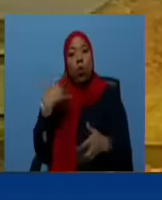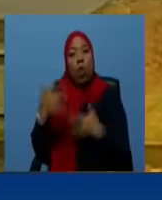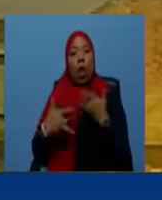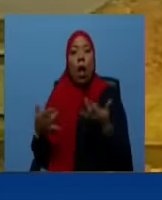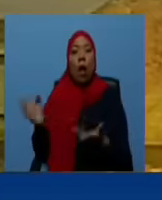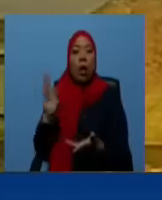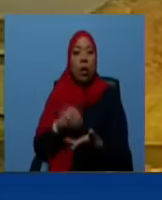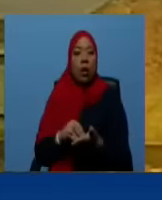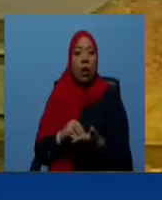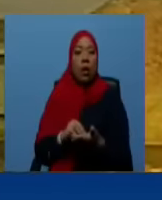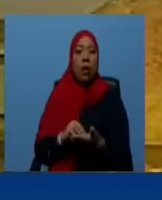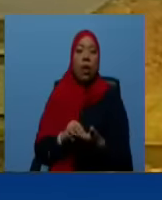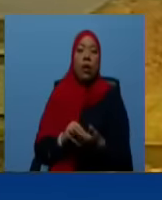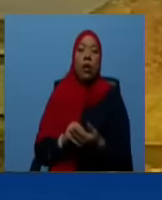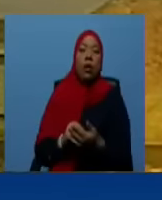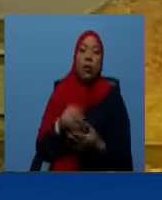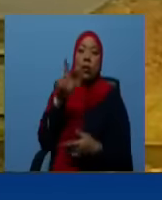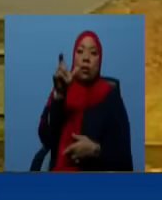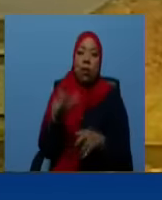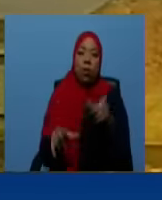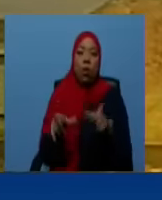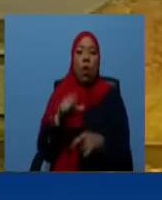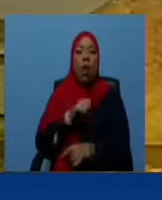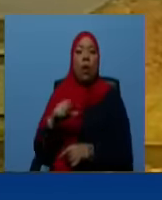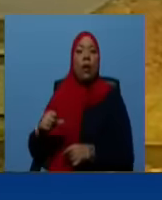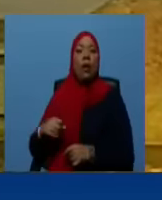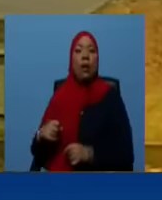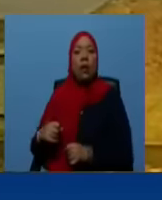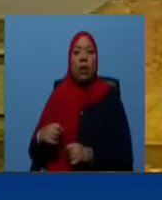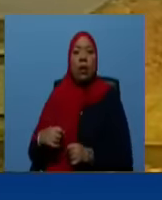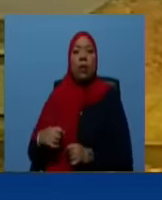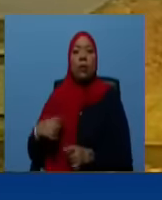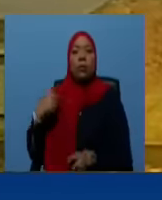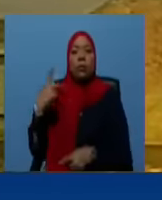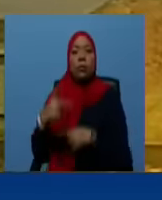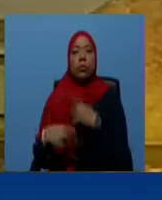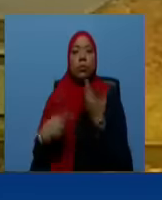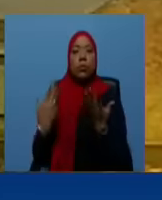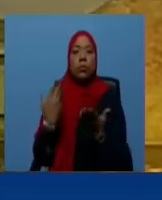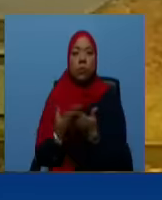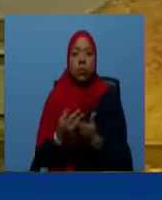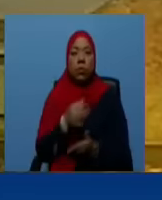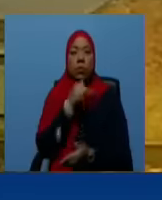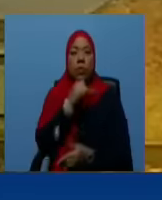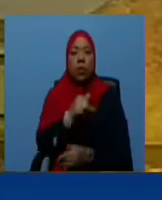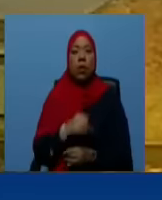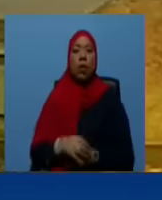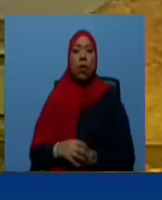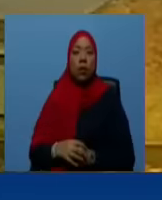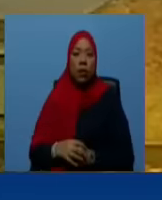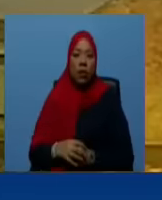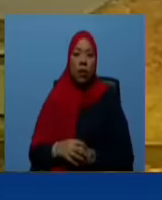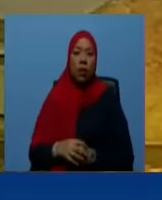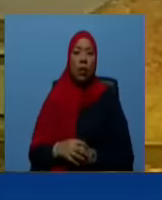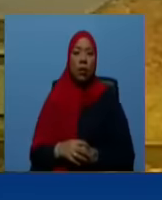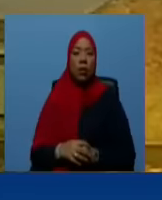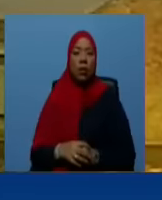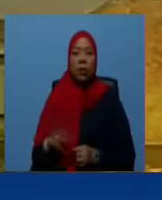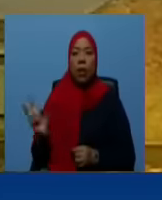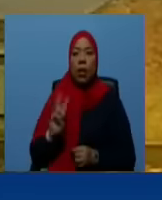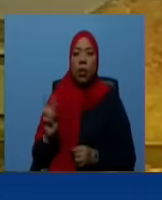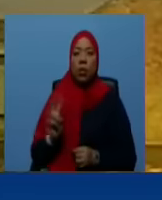regresar a una patria única, hermosa, solidaria y humana como es nuestro país,